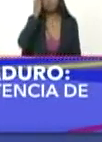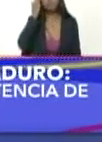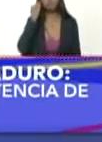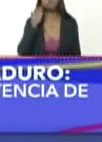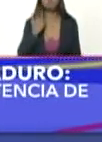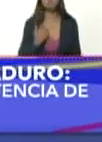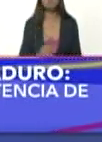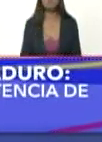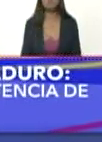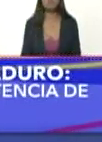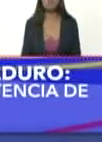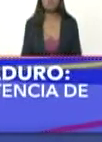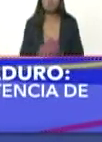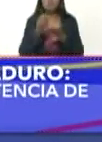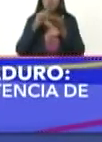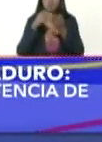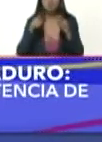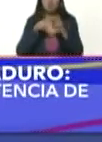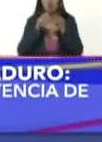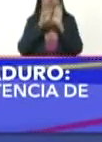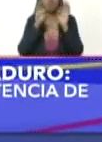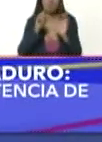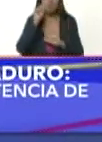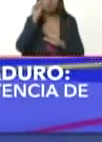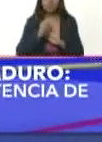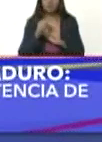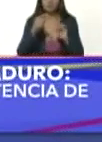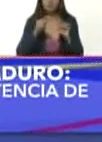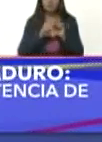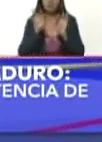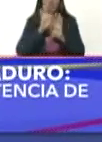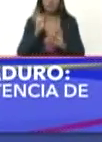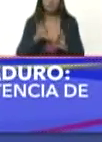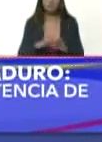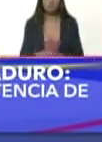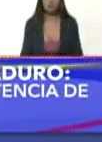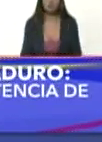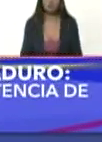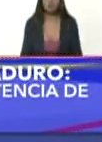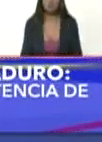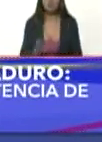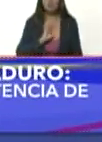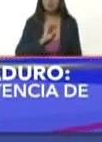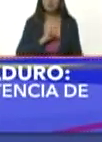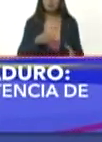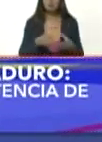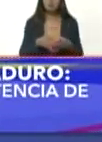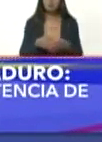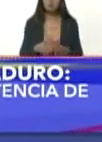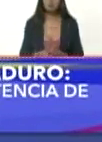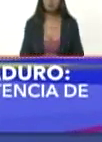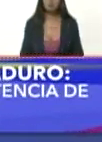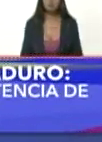habían sido proscritas y eran minoría en el seno de aquella sociedad.